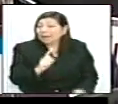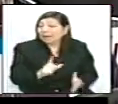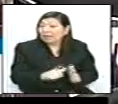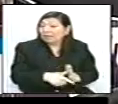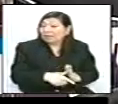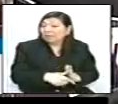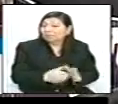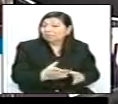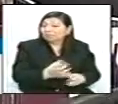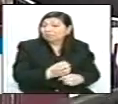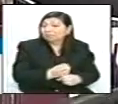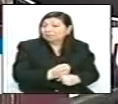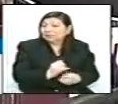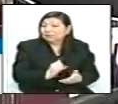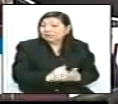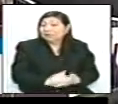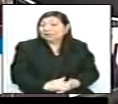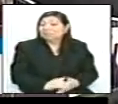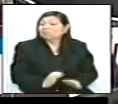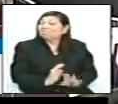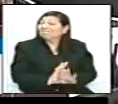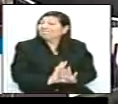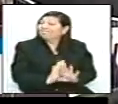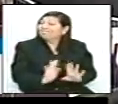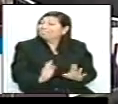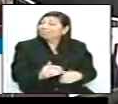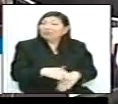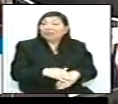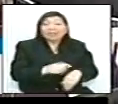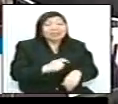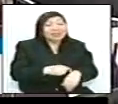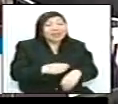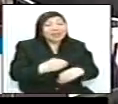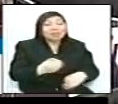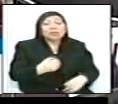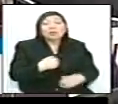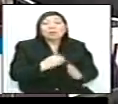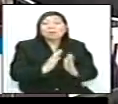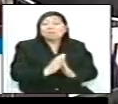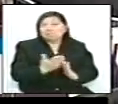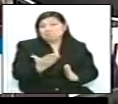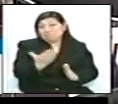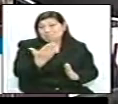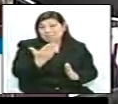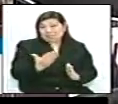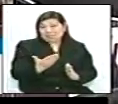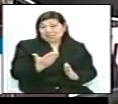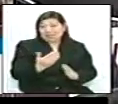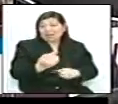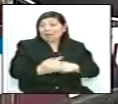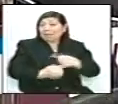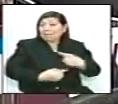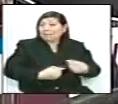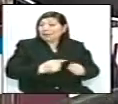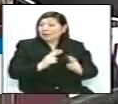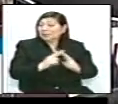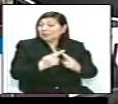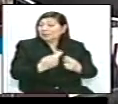después tomar una decisión, estamos fuera de todos los plazos. Por eso le pediría, Presidenta, que para la próxima